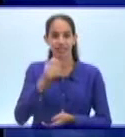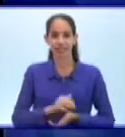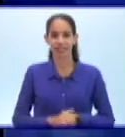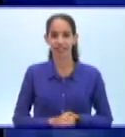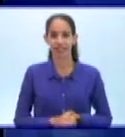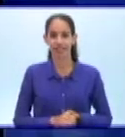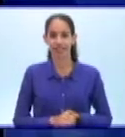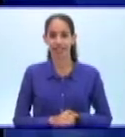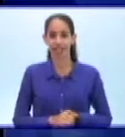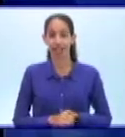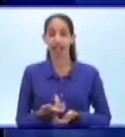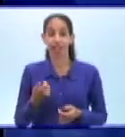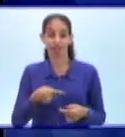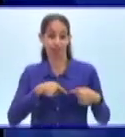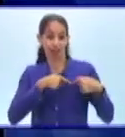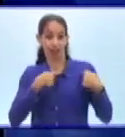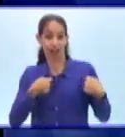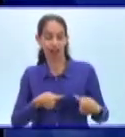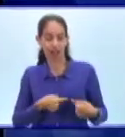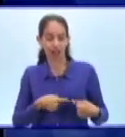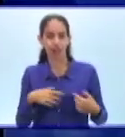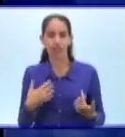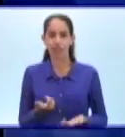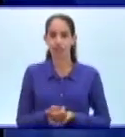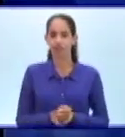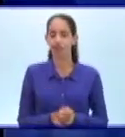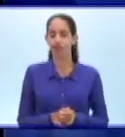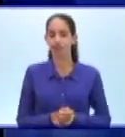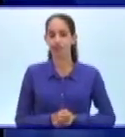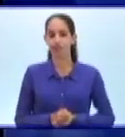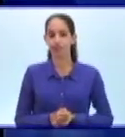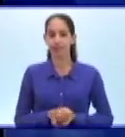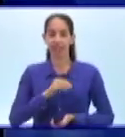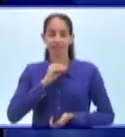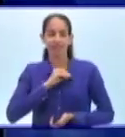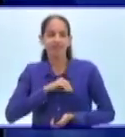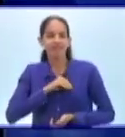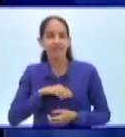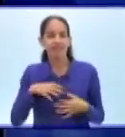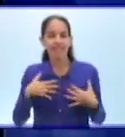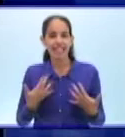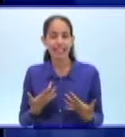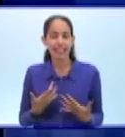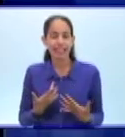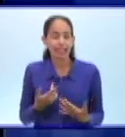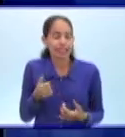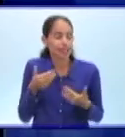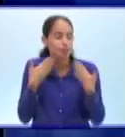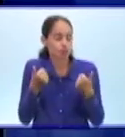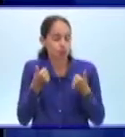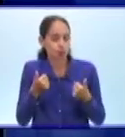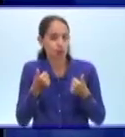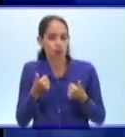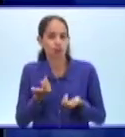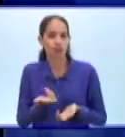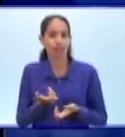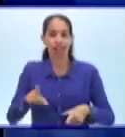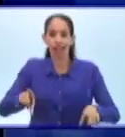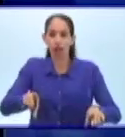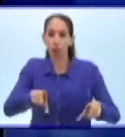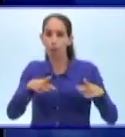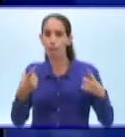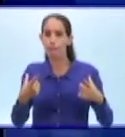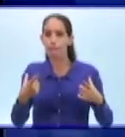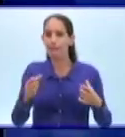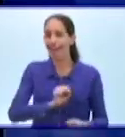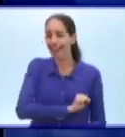del corazón, en el lado de donde se siente, en lo más profundo, que he cumplido, que he